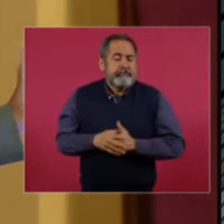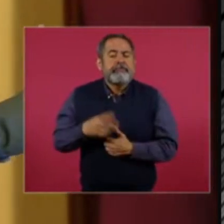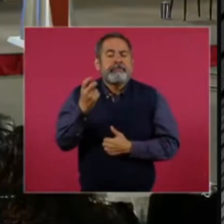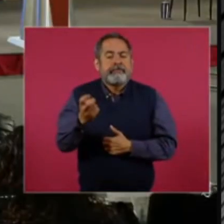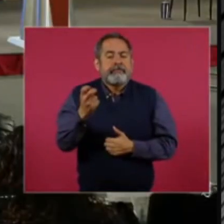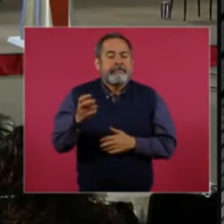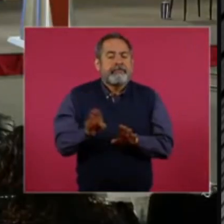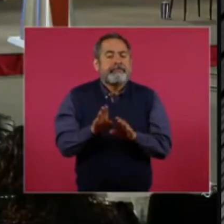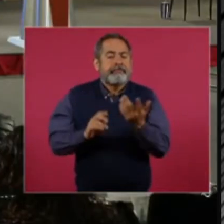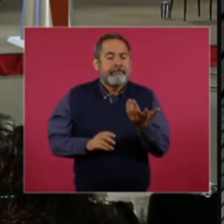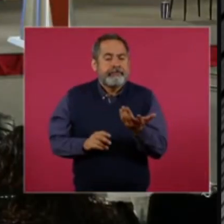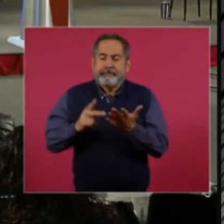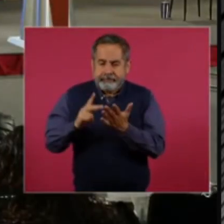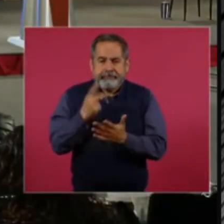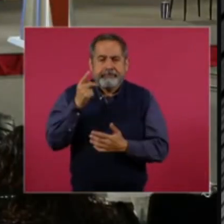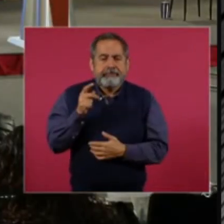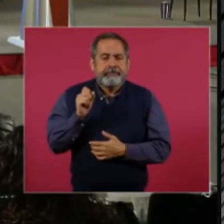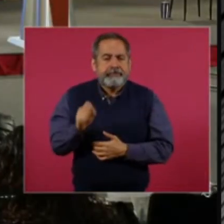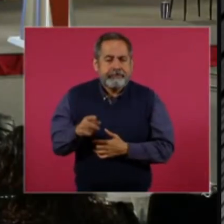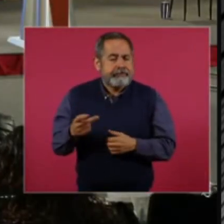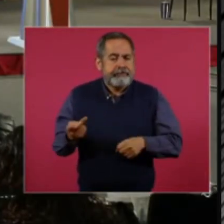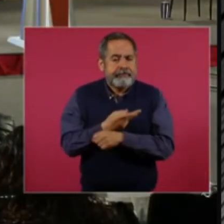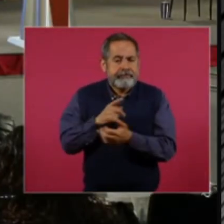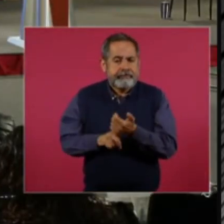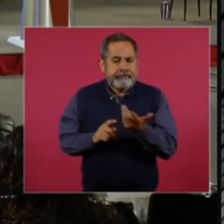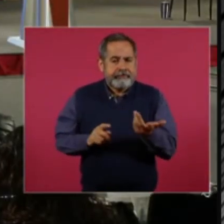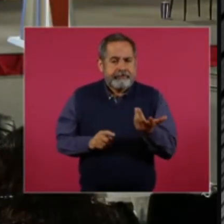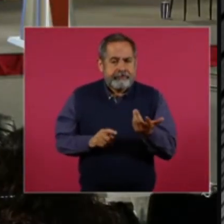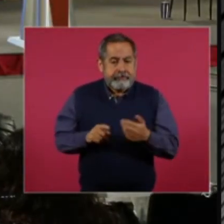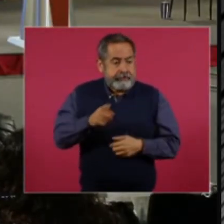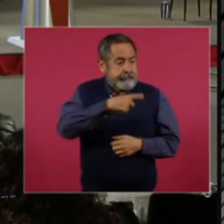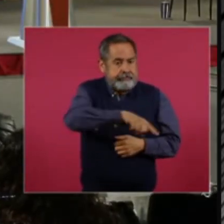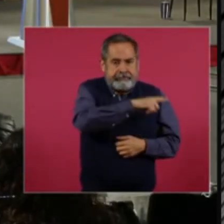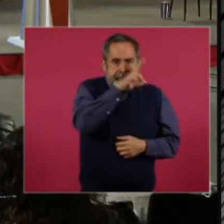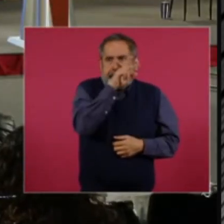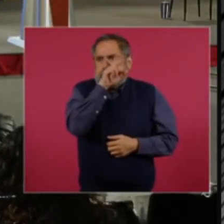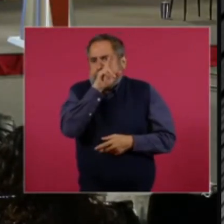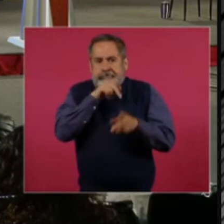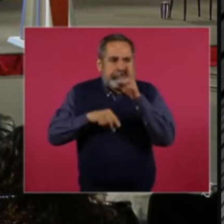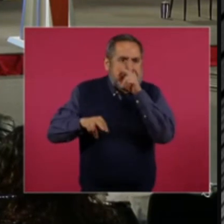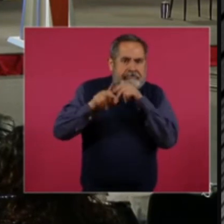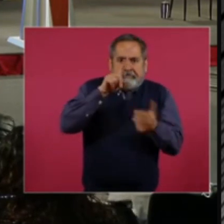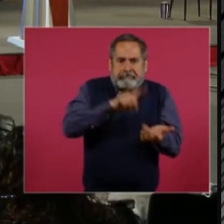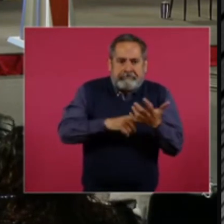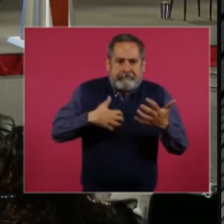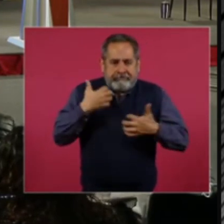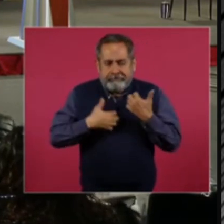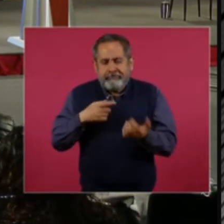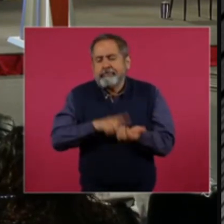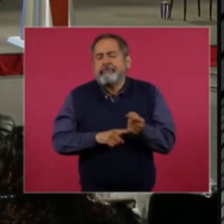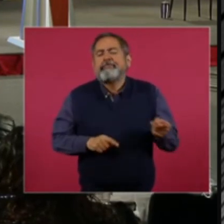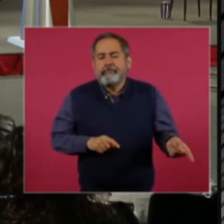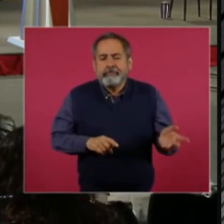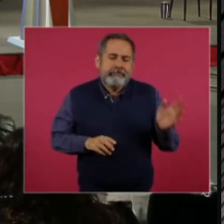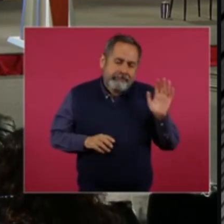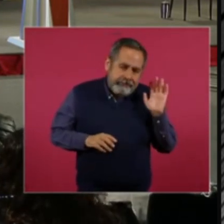manera, nuevamente, ¿qué sucedería y qué es lo que les preocupa? Porque el fondo está aquí, es